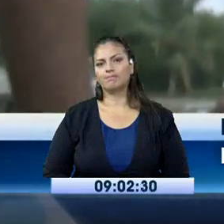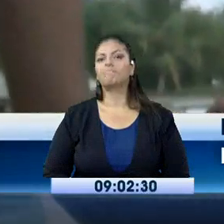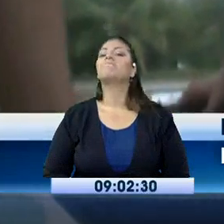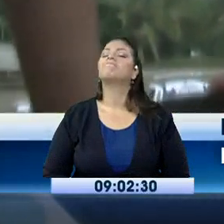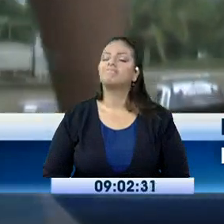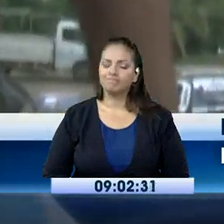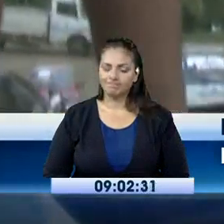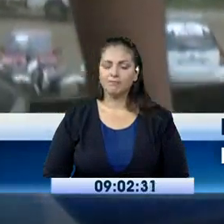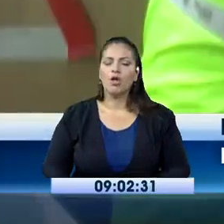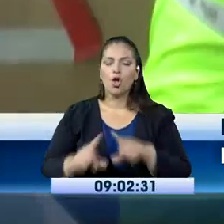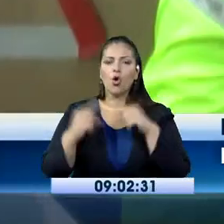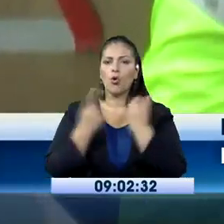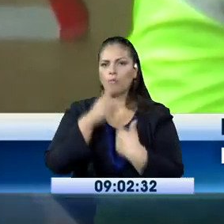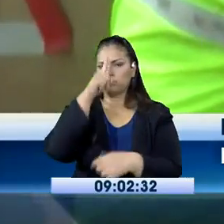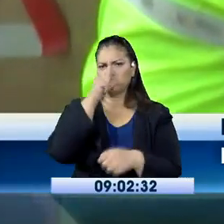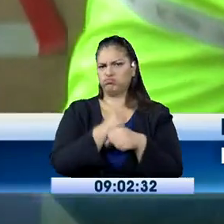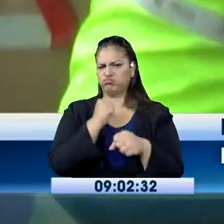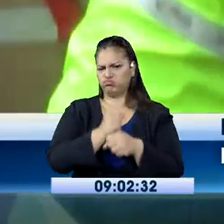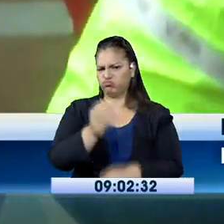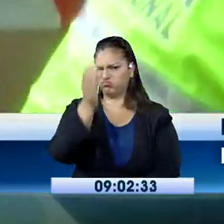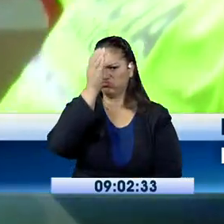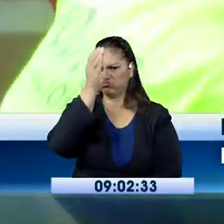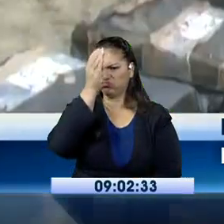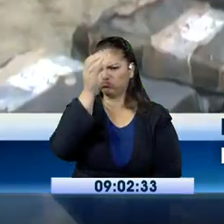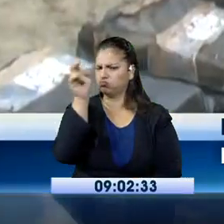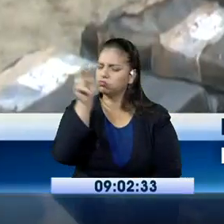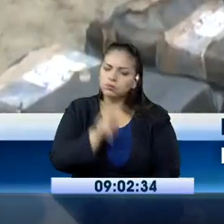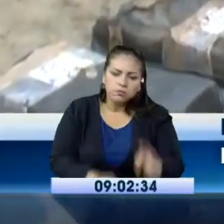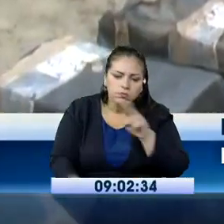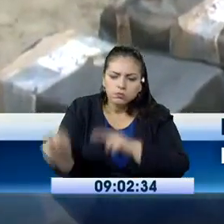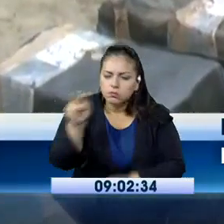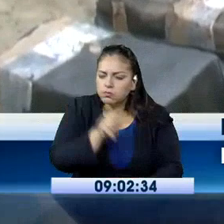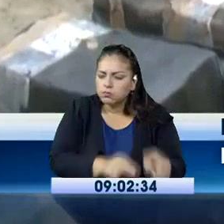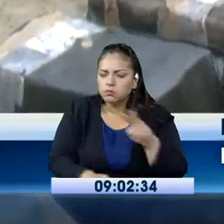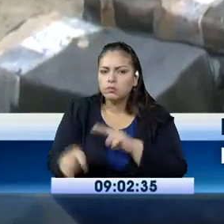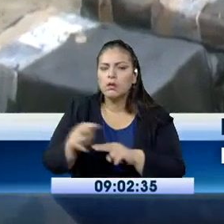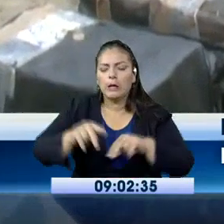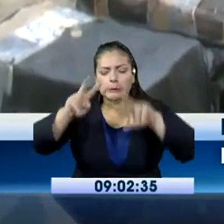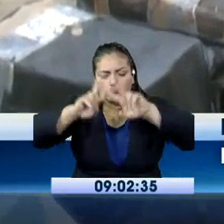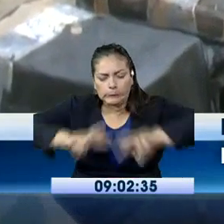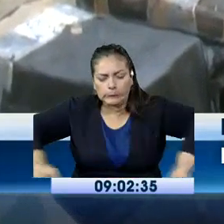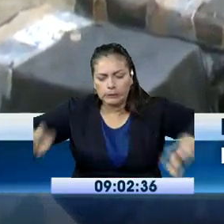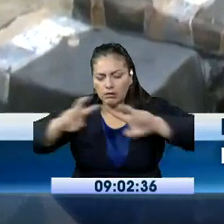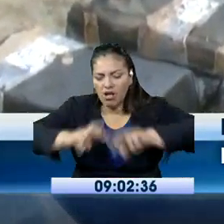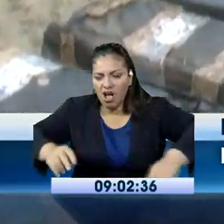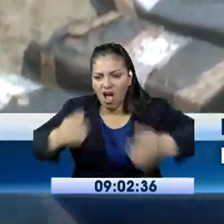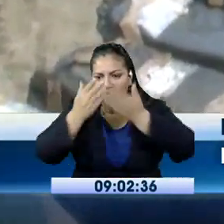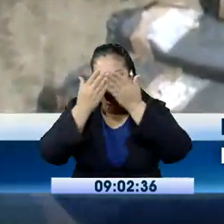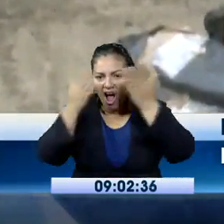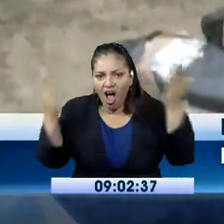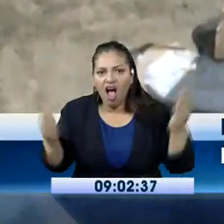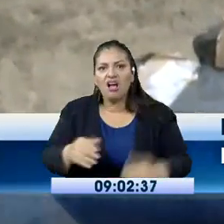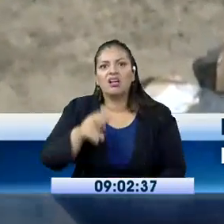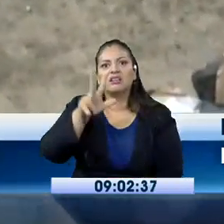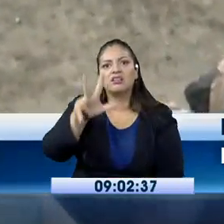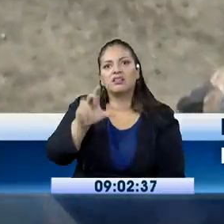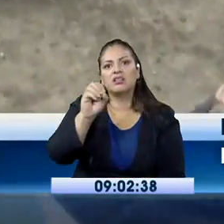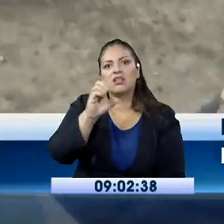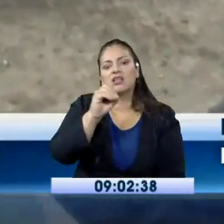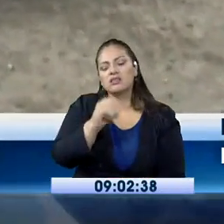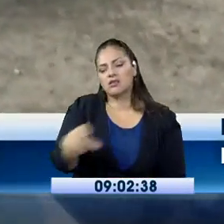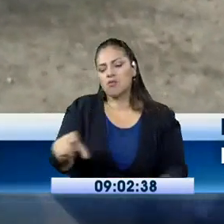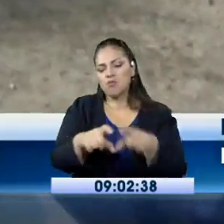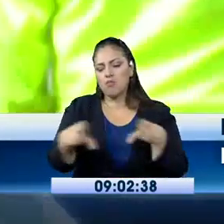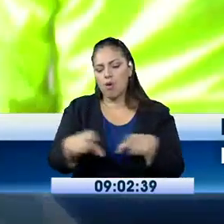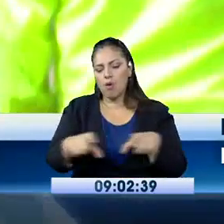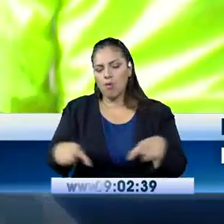Trabajos de inteligencia habrían dado con la droga, donde según las primeras investigaciones habría unos 300 bloques que venían desde el oriente